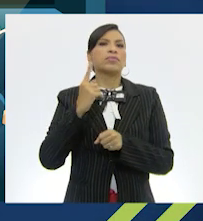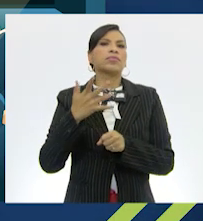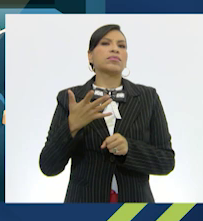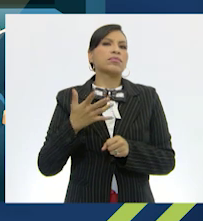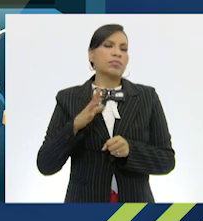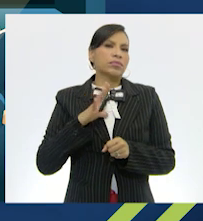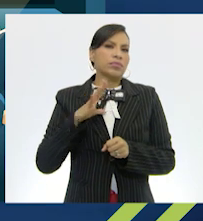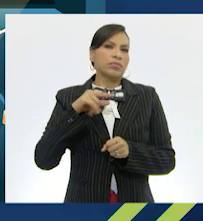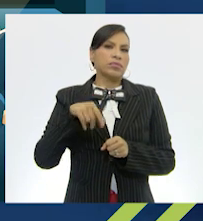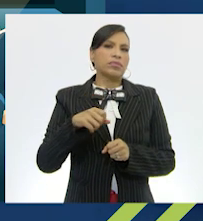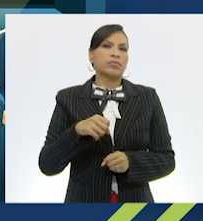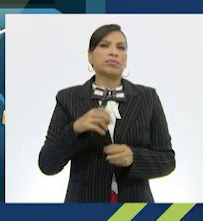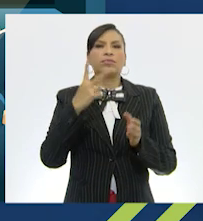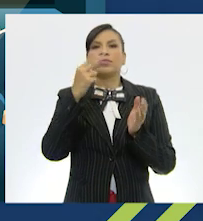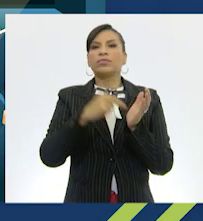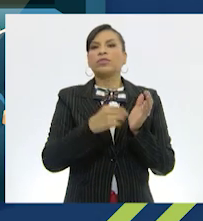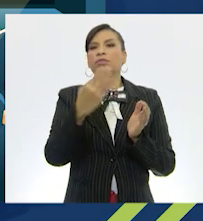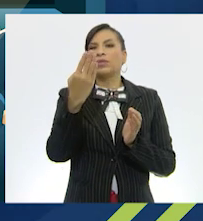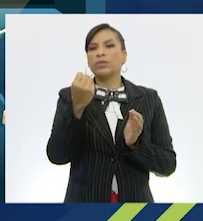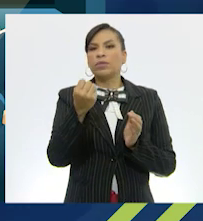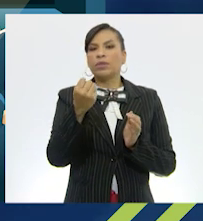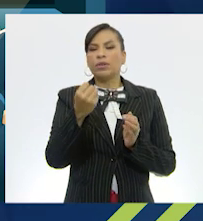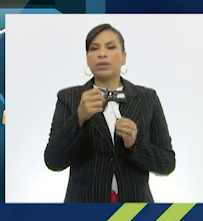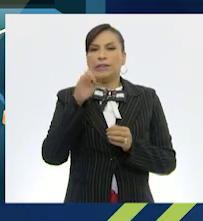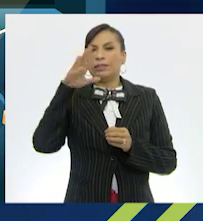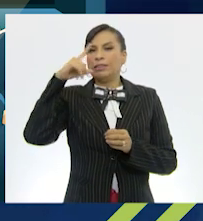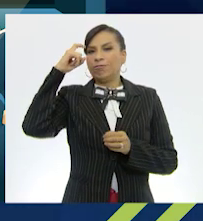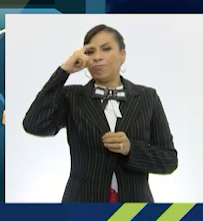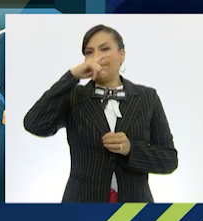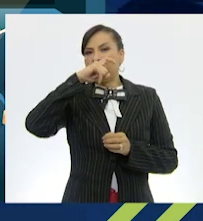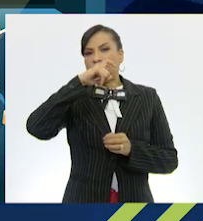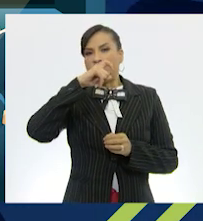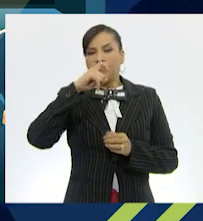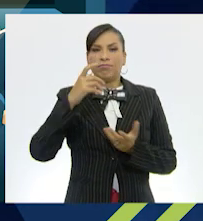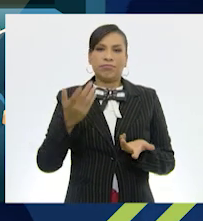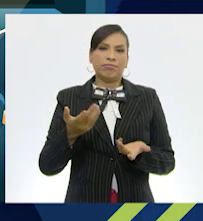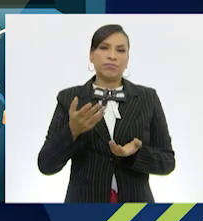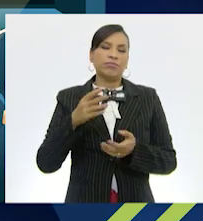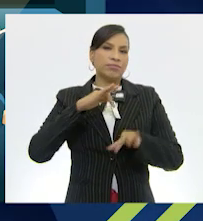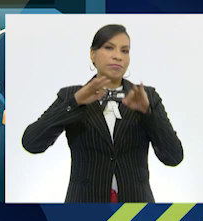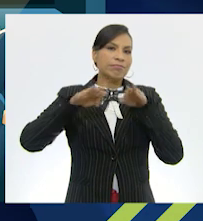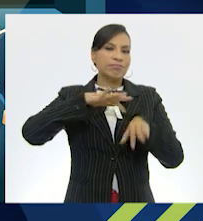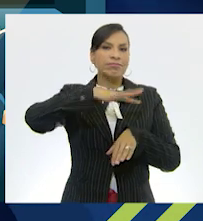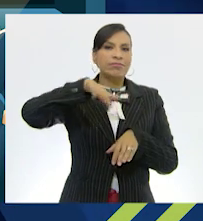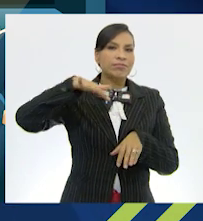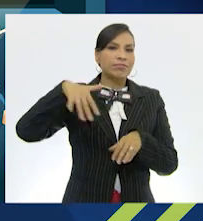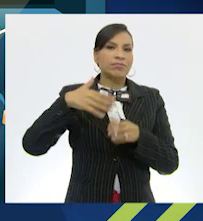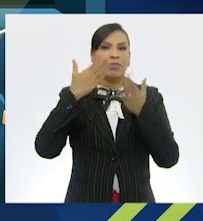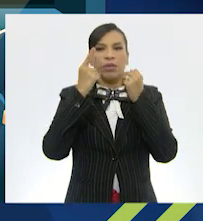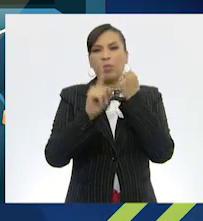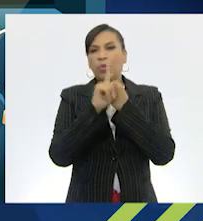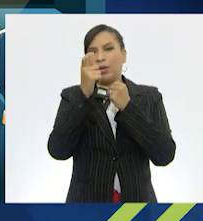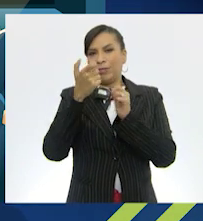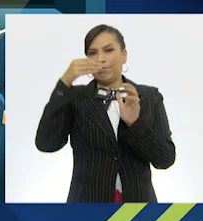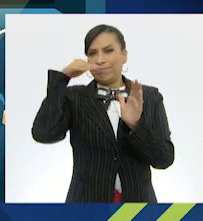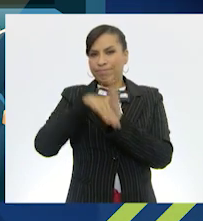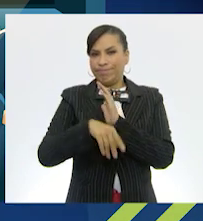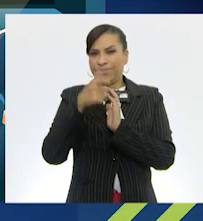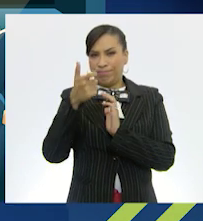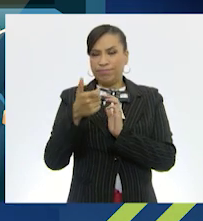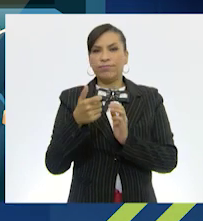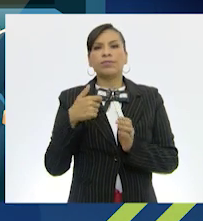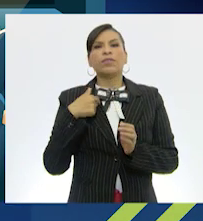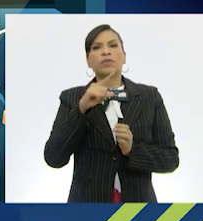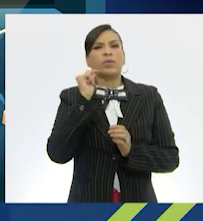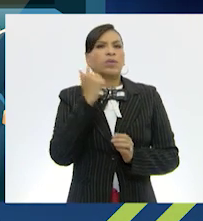estaba como en 2009 un poco difícil en general de encontrar trabajo por la crisis. Y